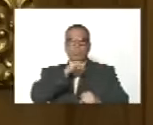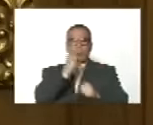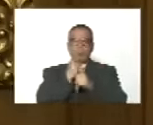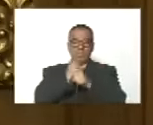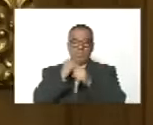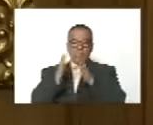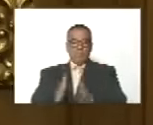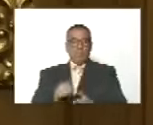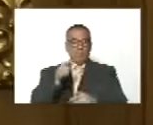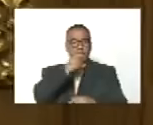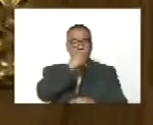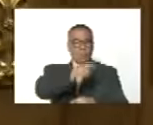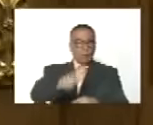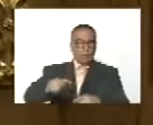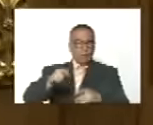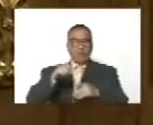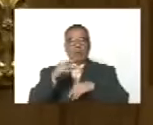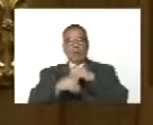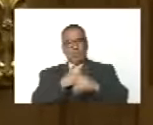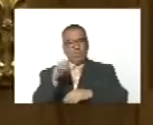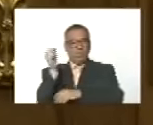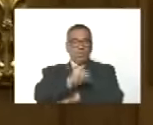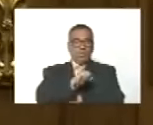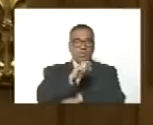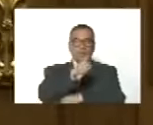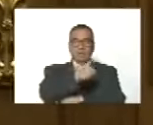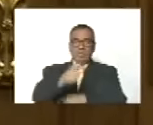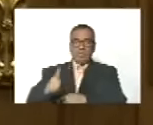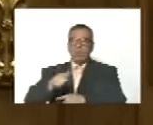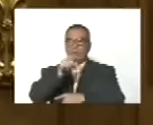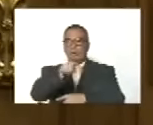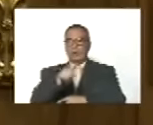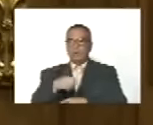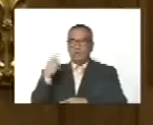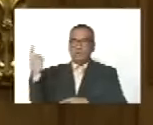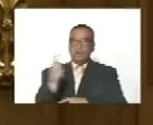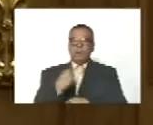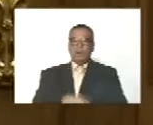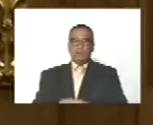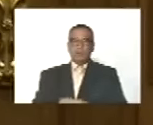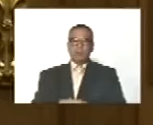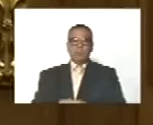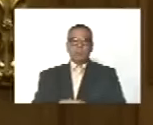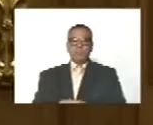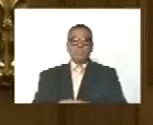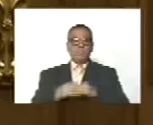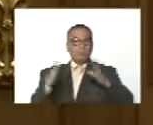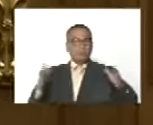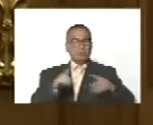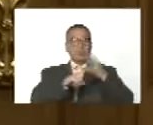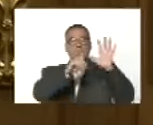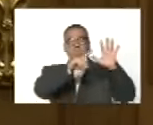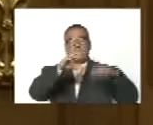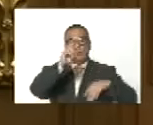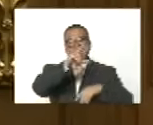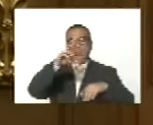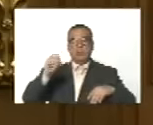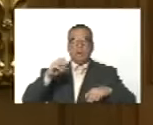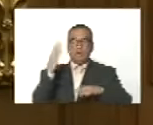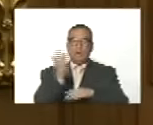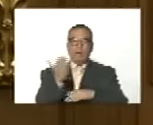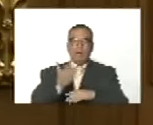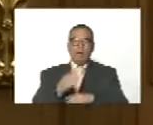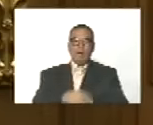nuestro pueblo, que hemos ido derrotando una a una cada una de esas más de 630